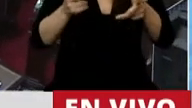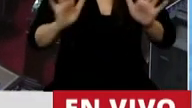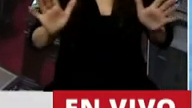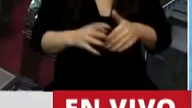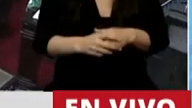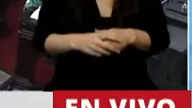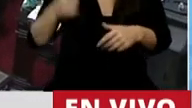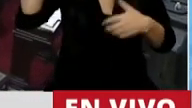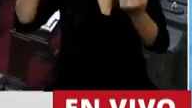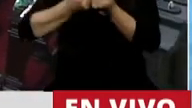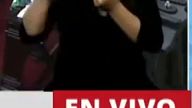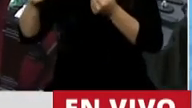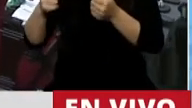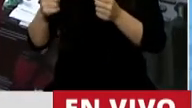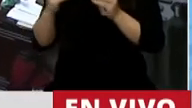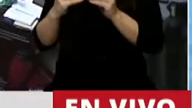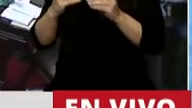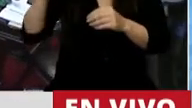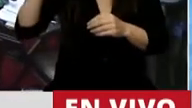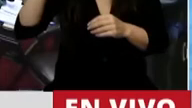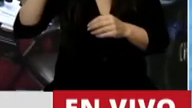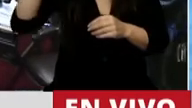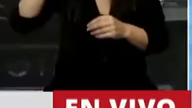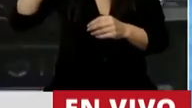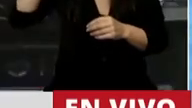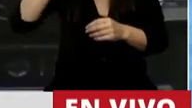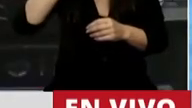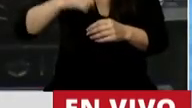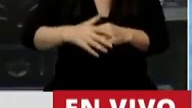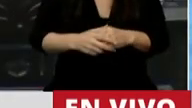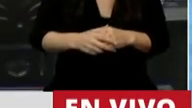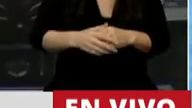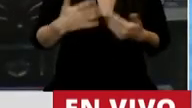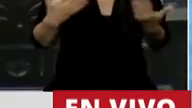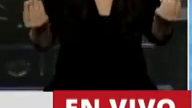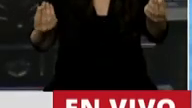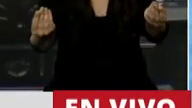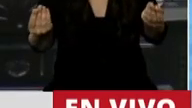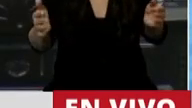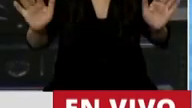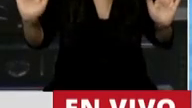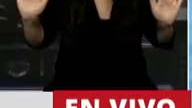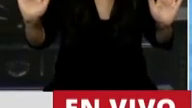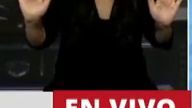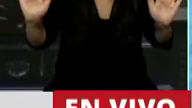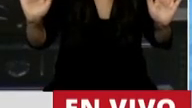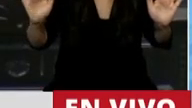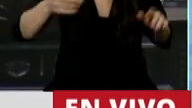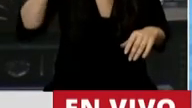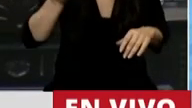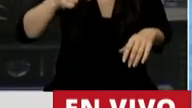Coincido con mi compañera de bancada, con Dolores, en que no me importa por qué. Lo que me importa es que se trate